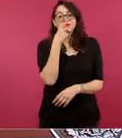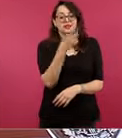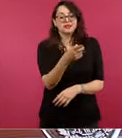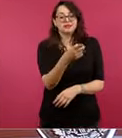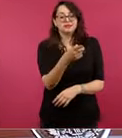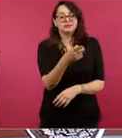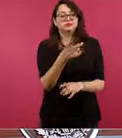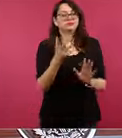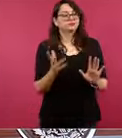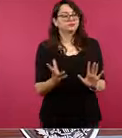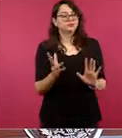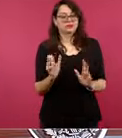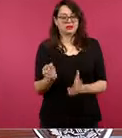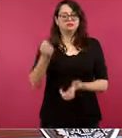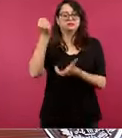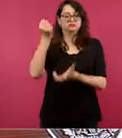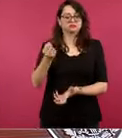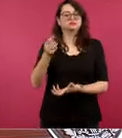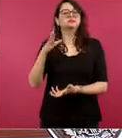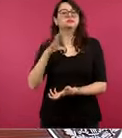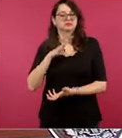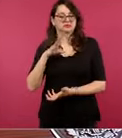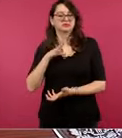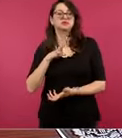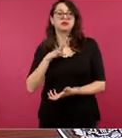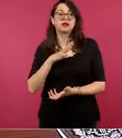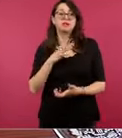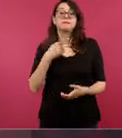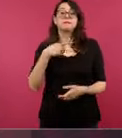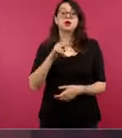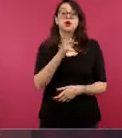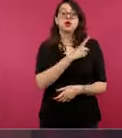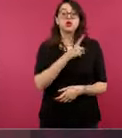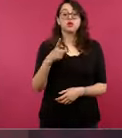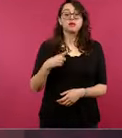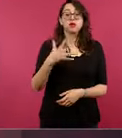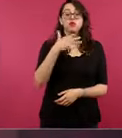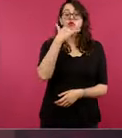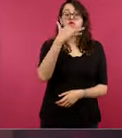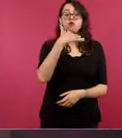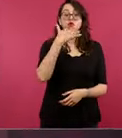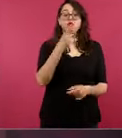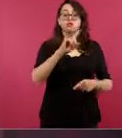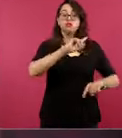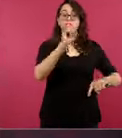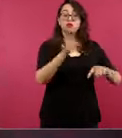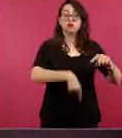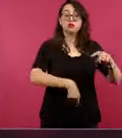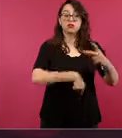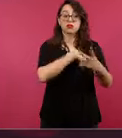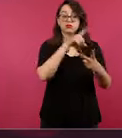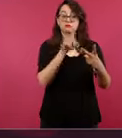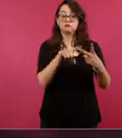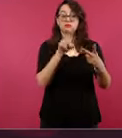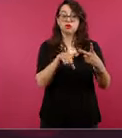que la fórmula era acabar con la corrupción y hacer un gobierno sin